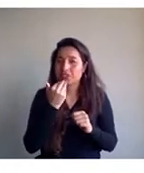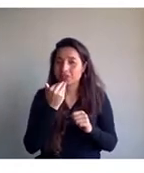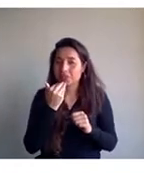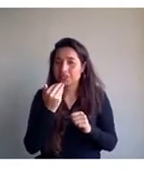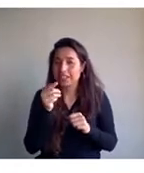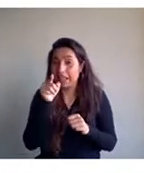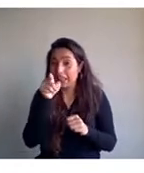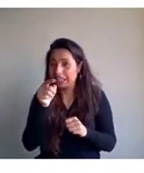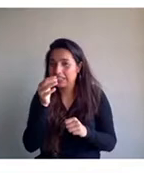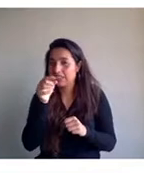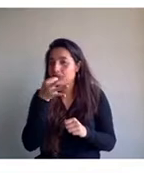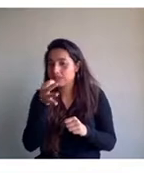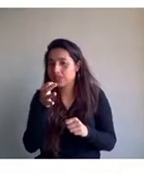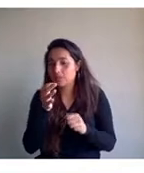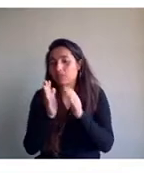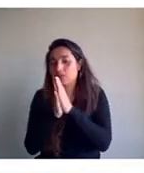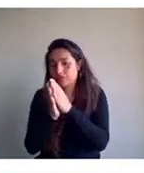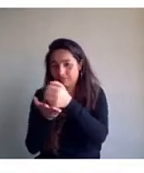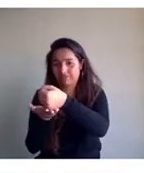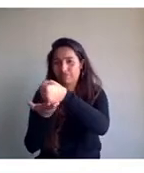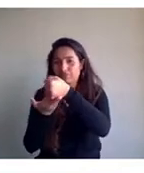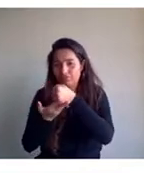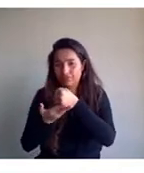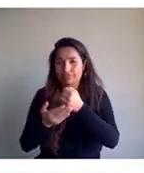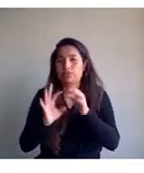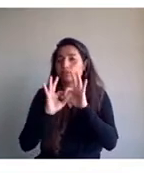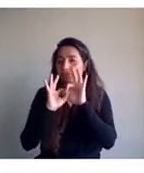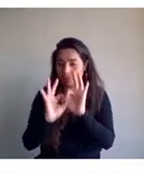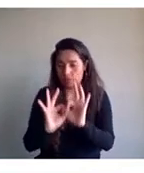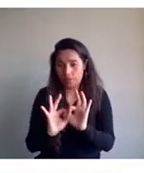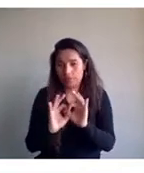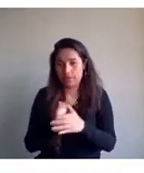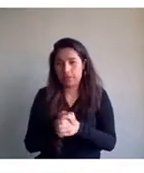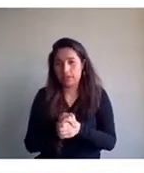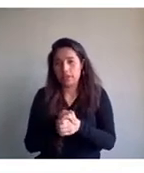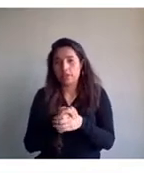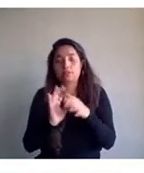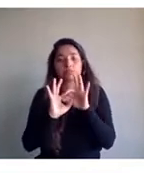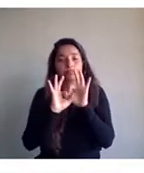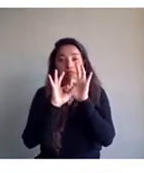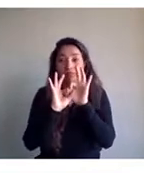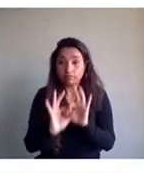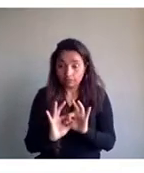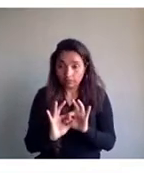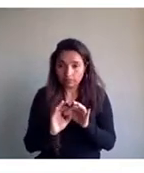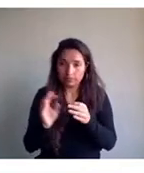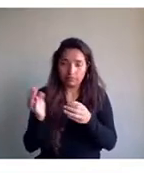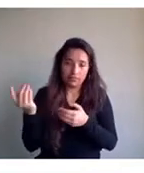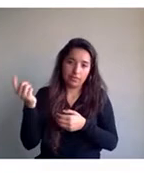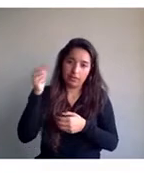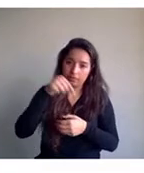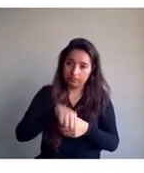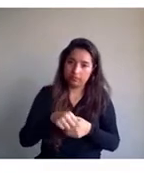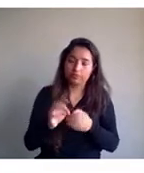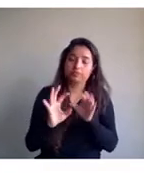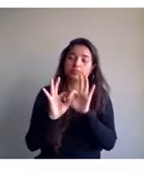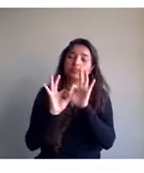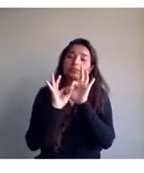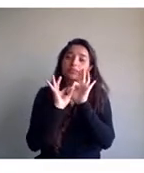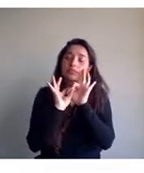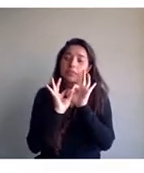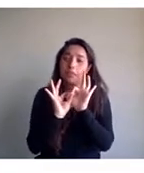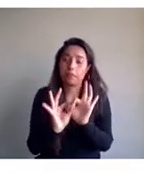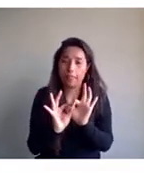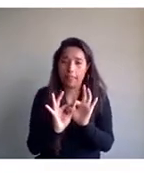muchísimas gracias por ganarnos muchísimas gracias por estar presentes y por darnos esta es esta luz